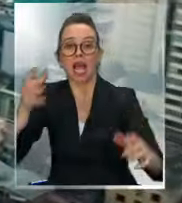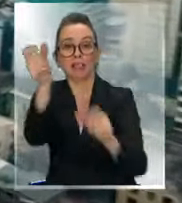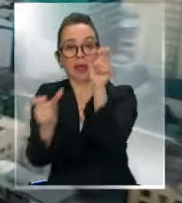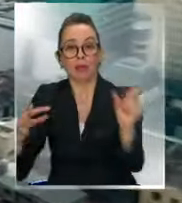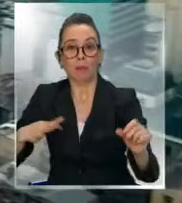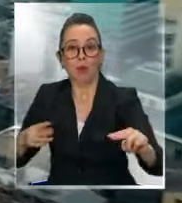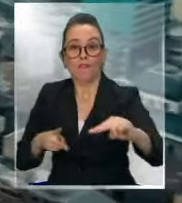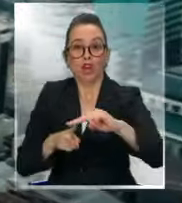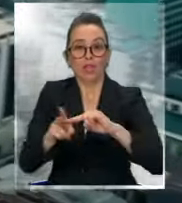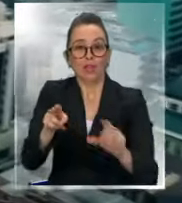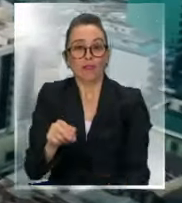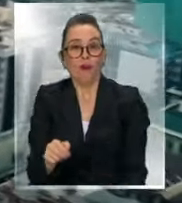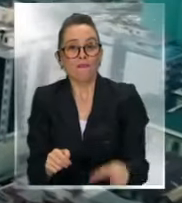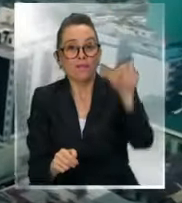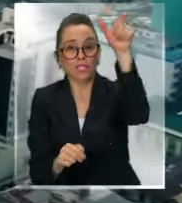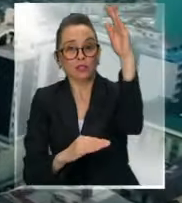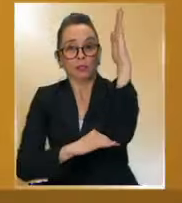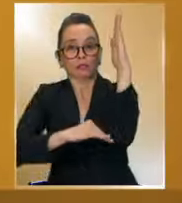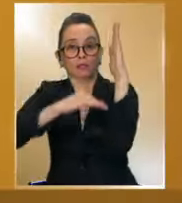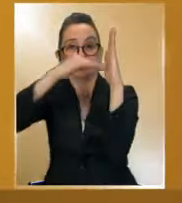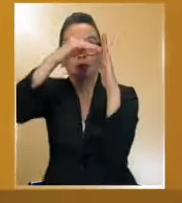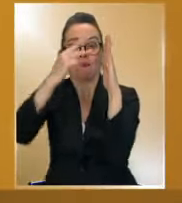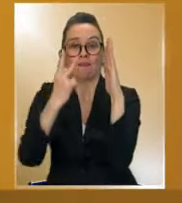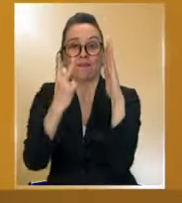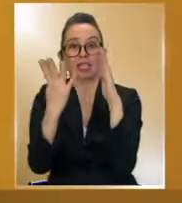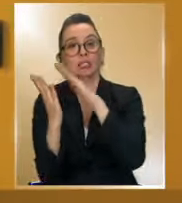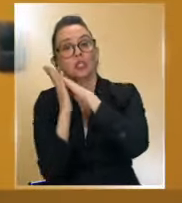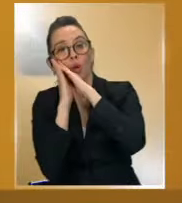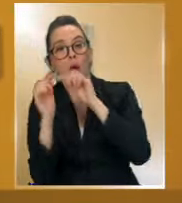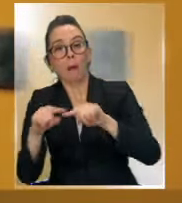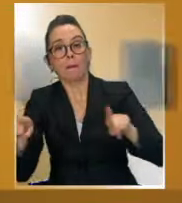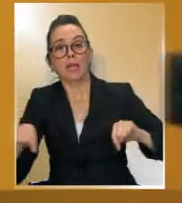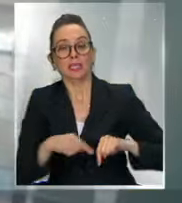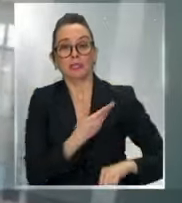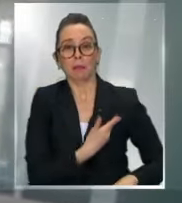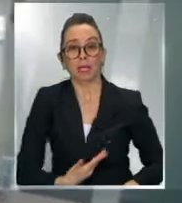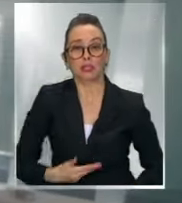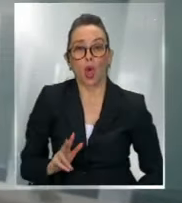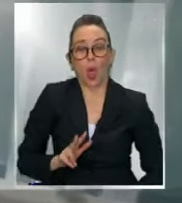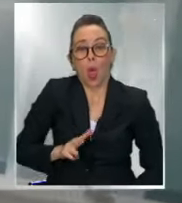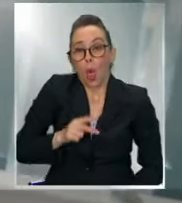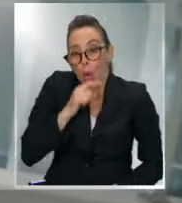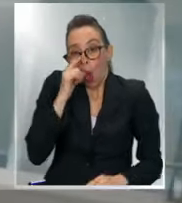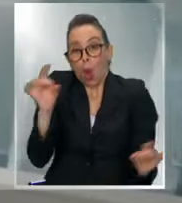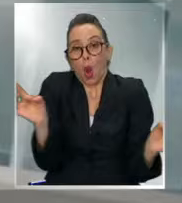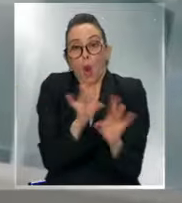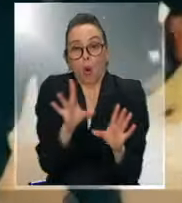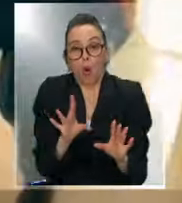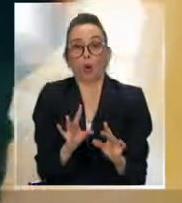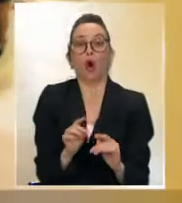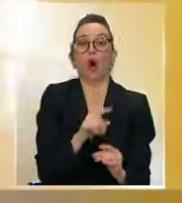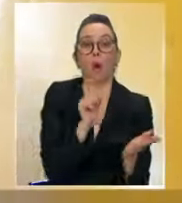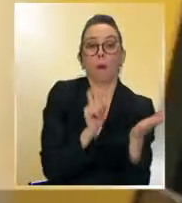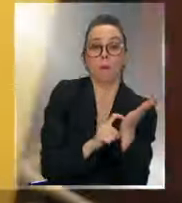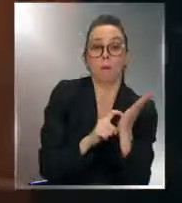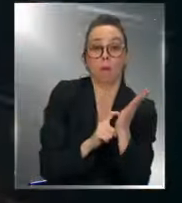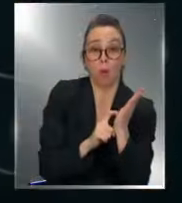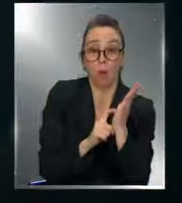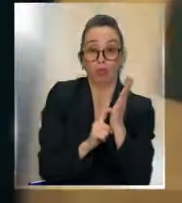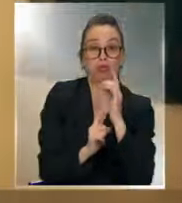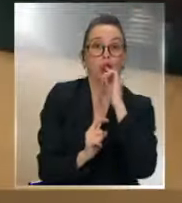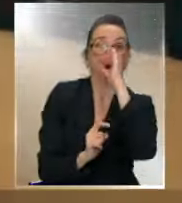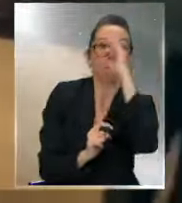un edificio de 25 pisos con suite presidencial y otros lujos. La baja en las encuestas se hicieron